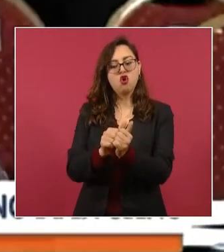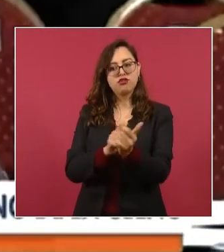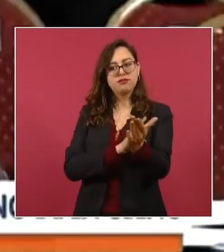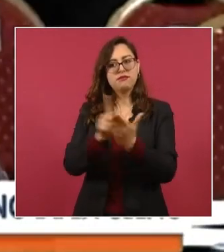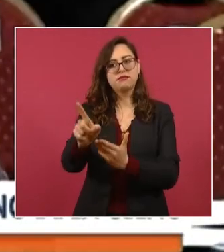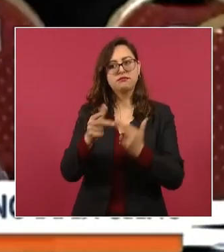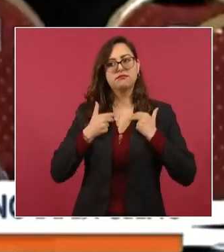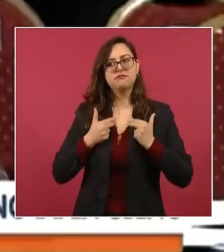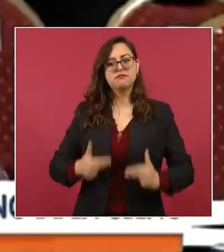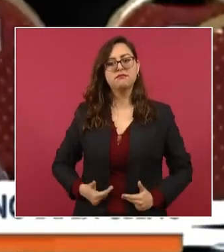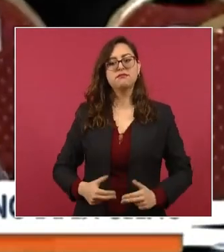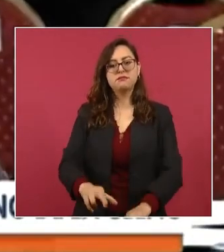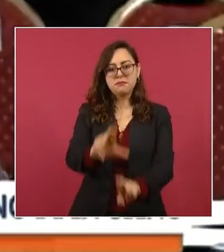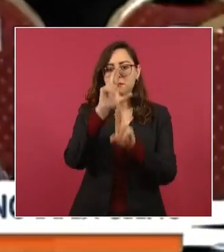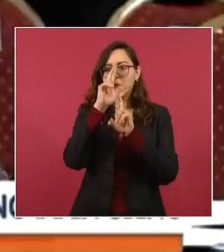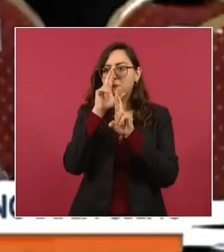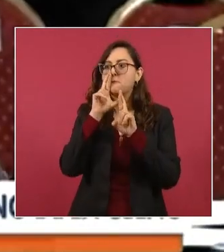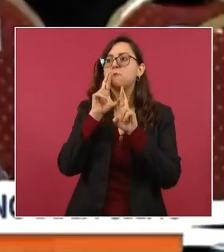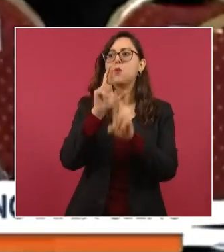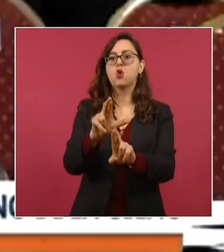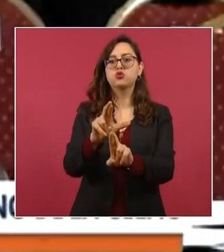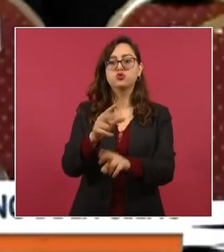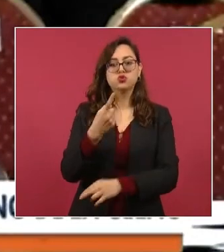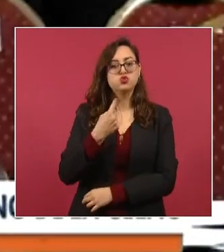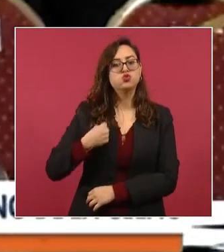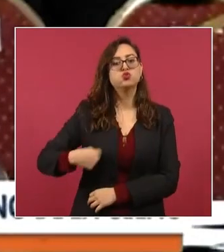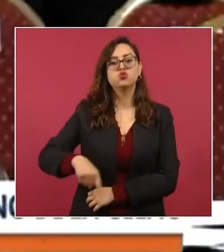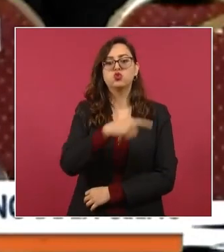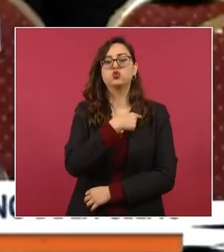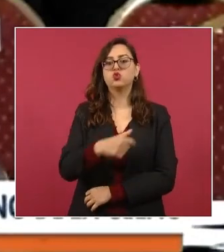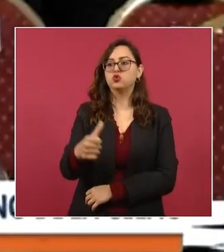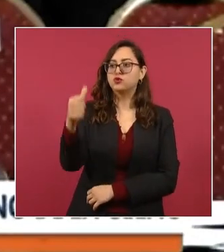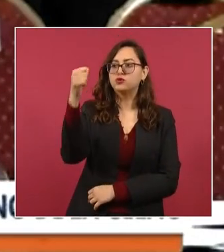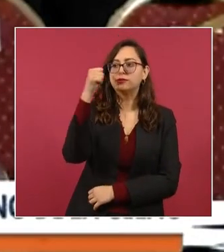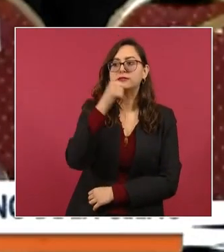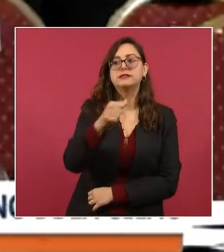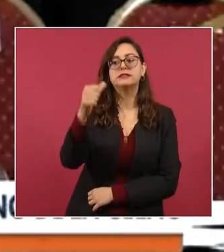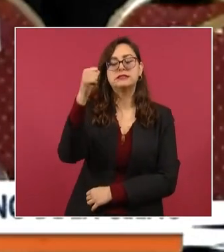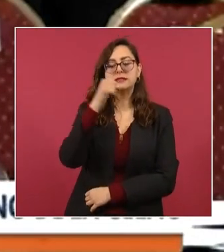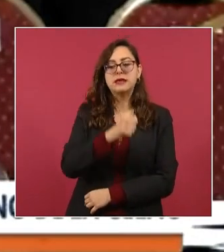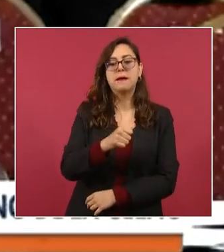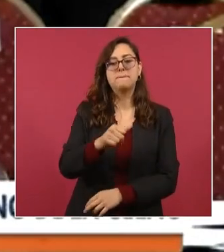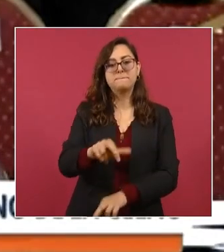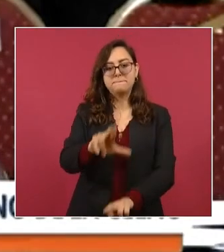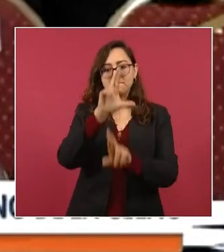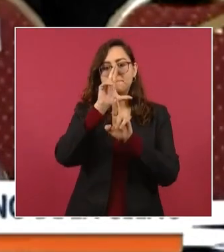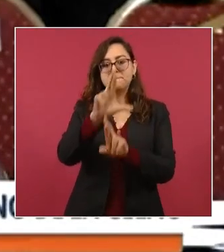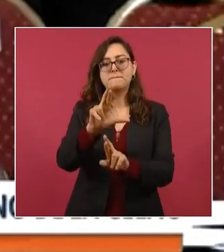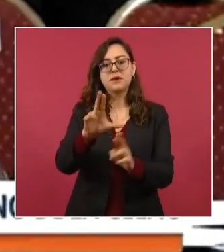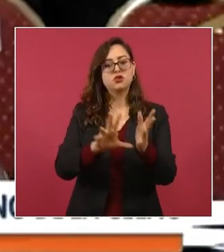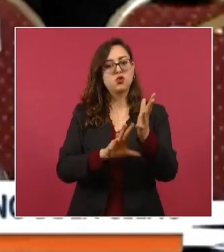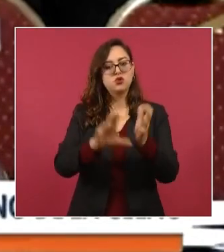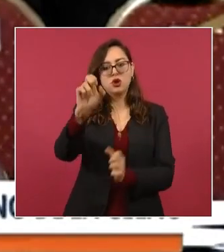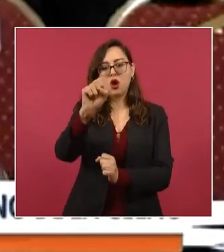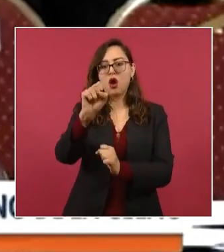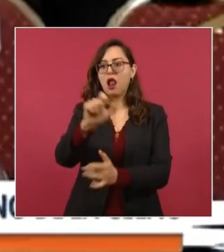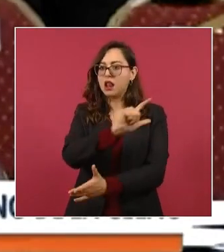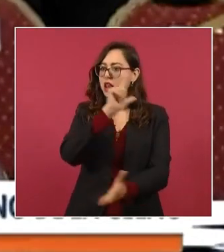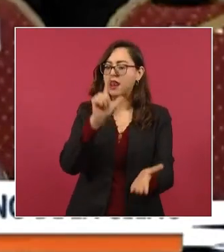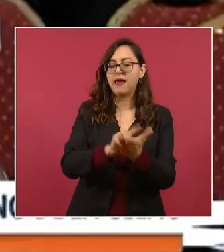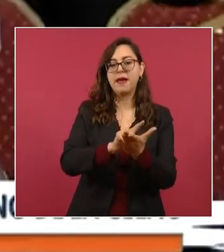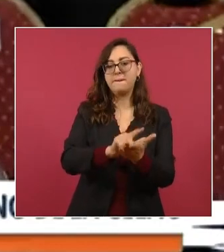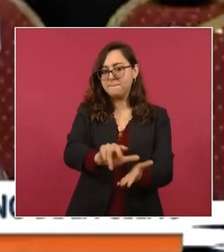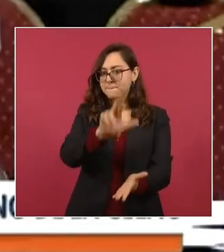Hoy, con la misma claridad con que siempre hemos respaldado los procesos constitucionales en nuestra región, hacemos notar la